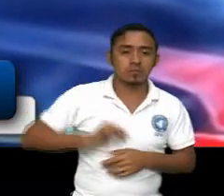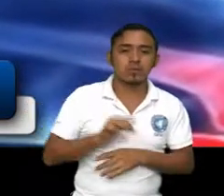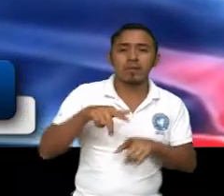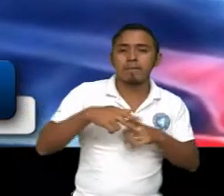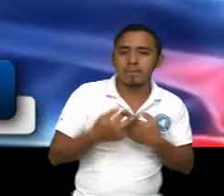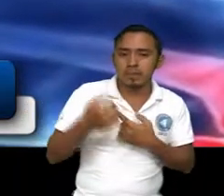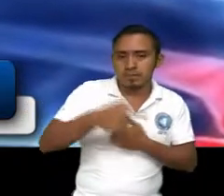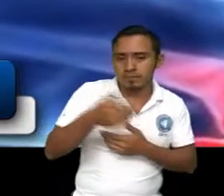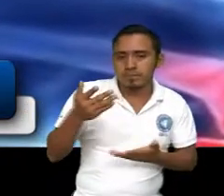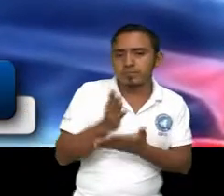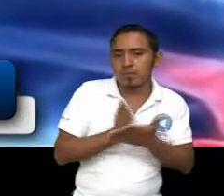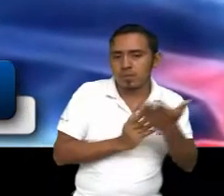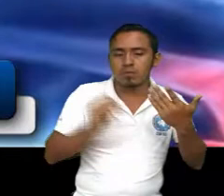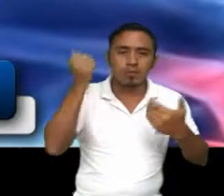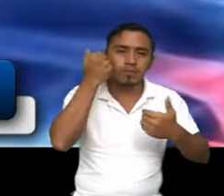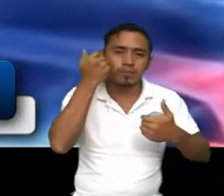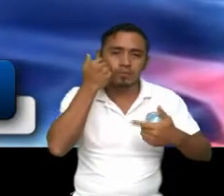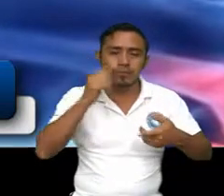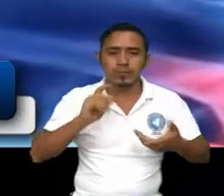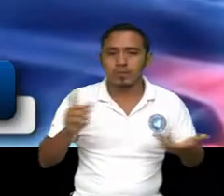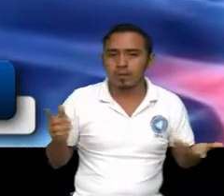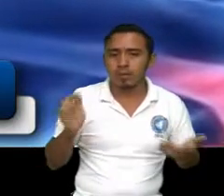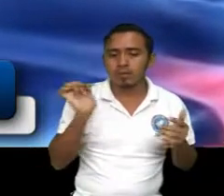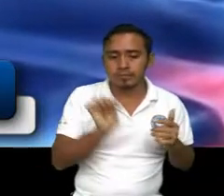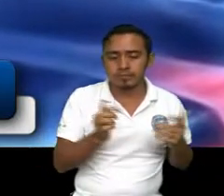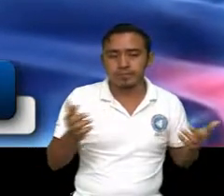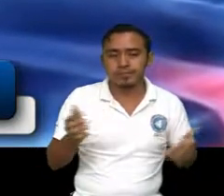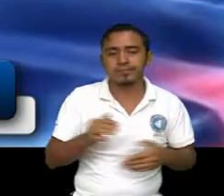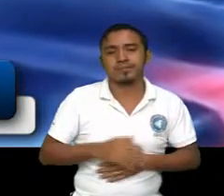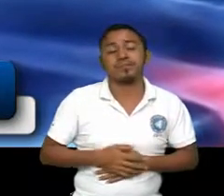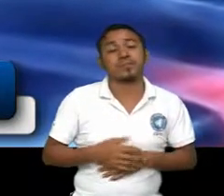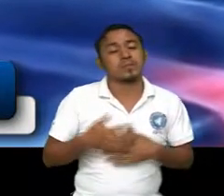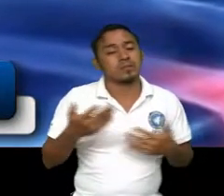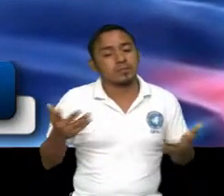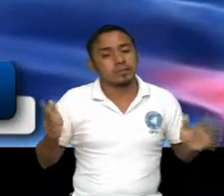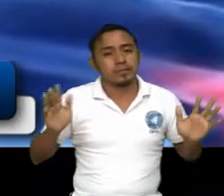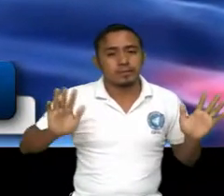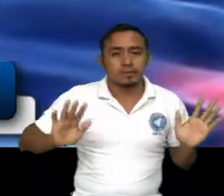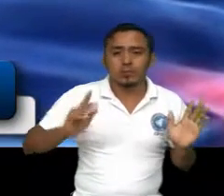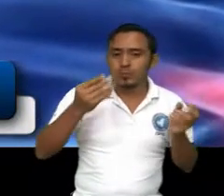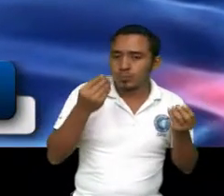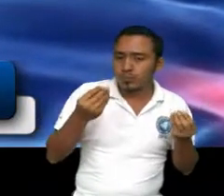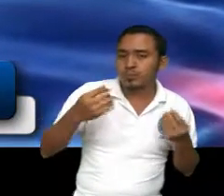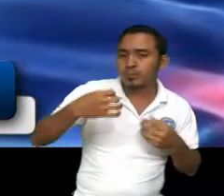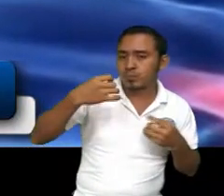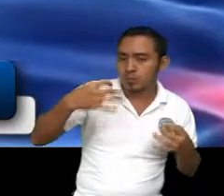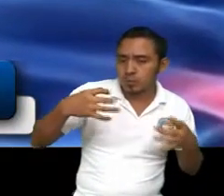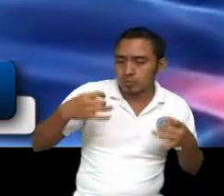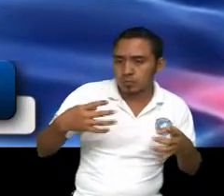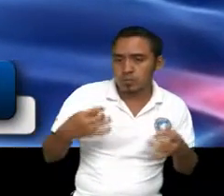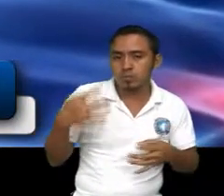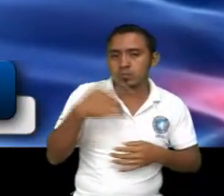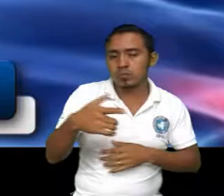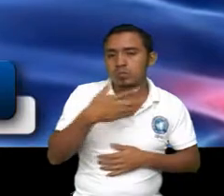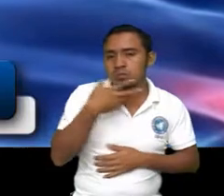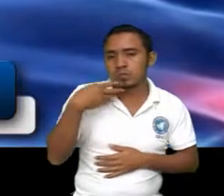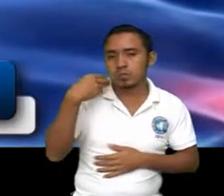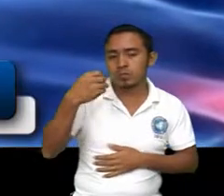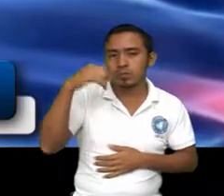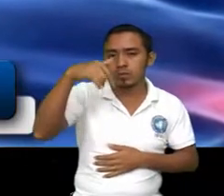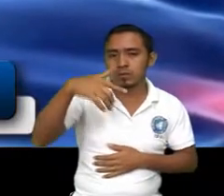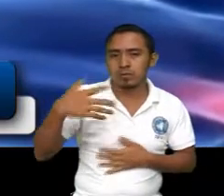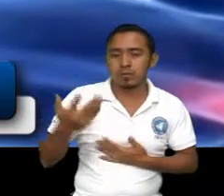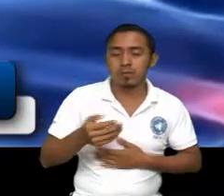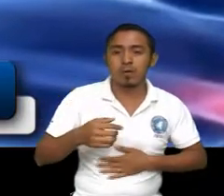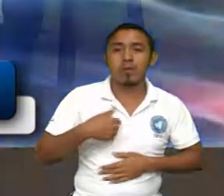aparición de algunas enfermedades crónicas como es esta lamentablemente pues un poco doloroso para estos jóvenes y a medida que vayan